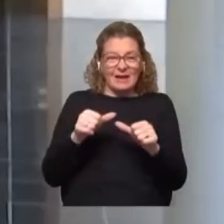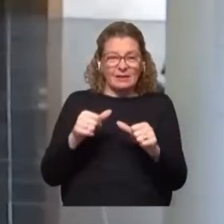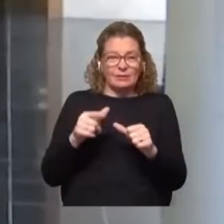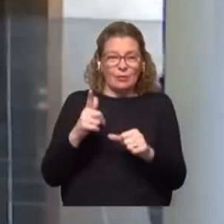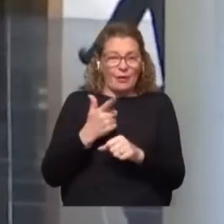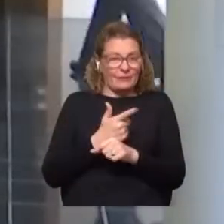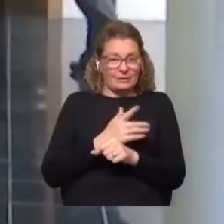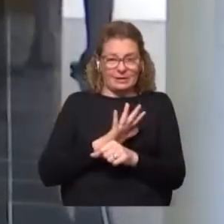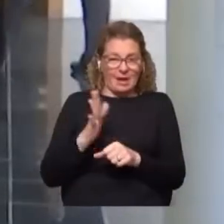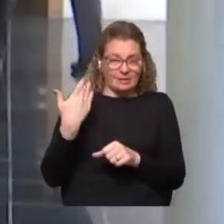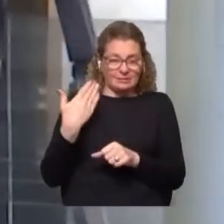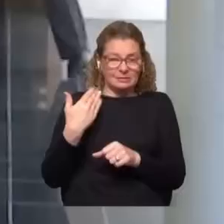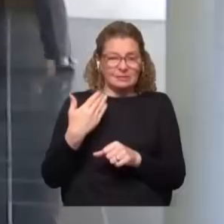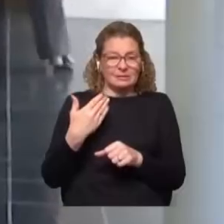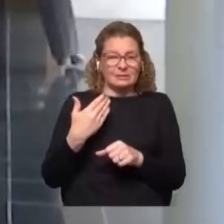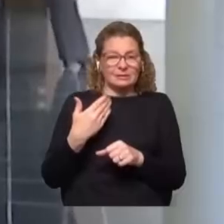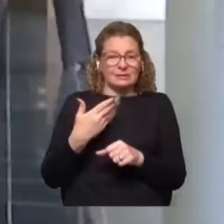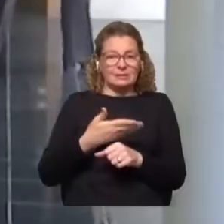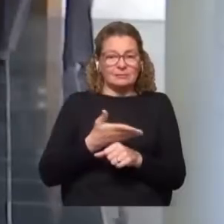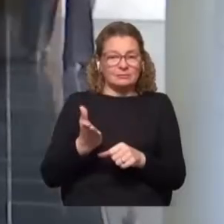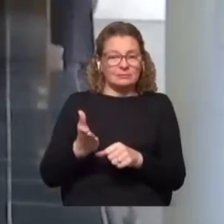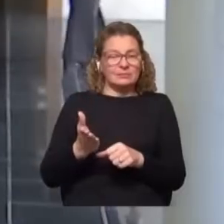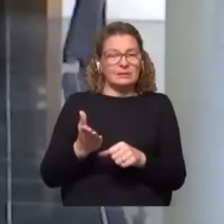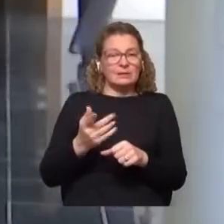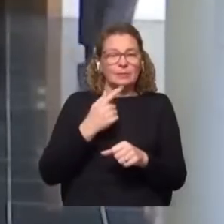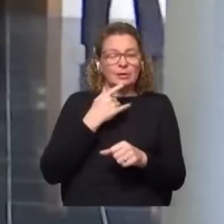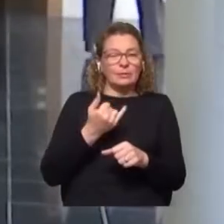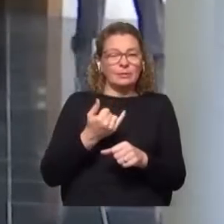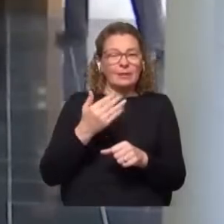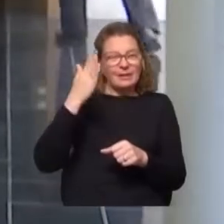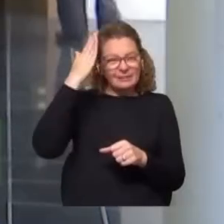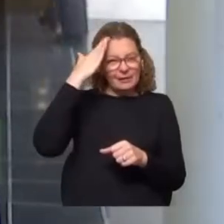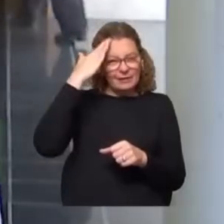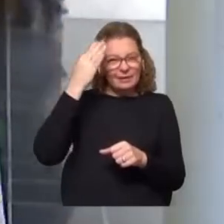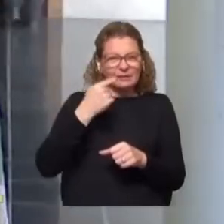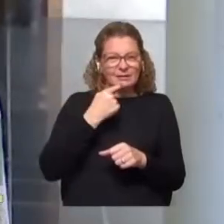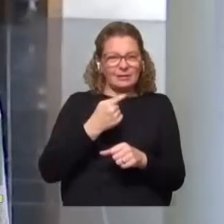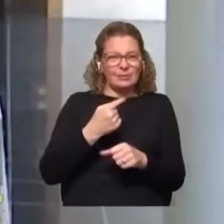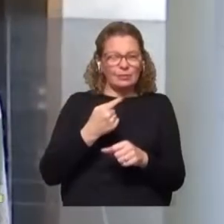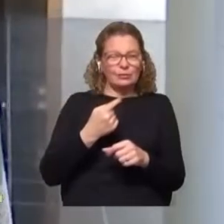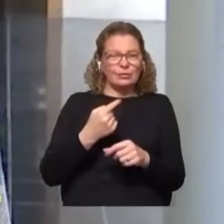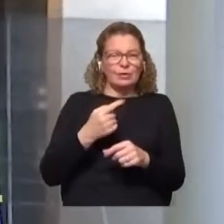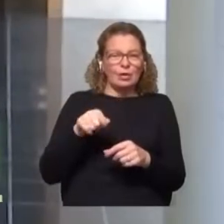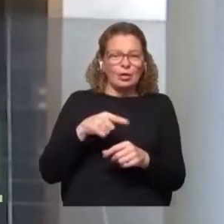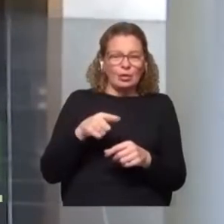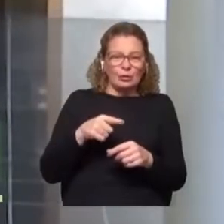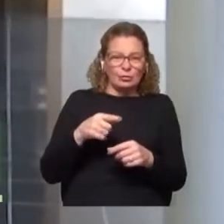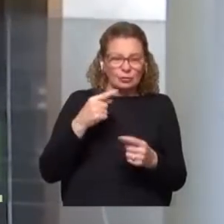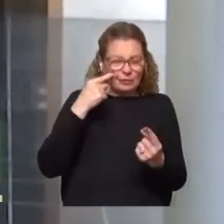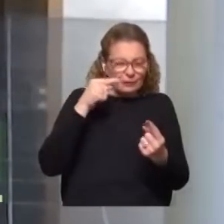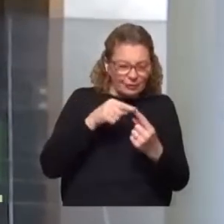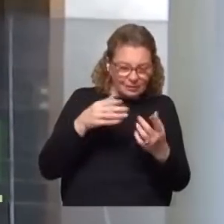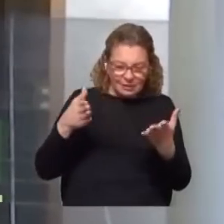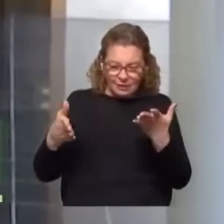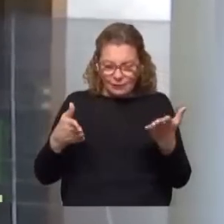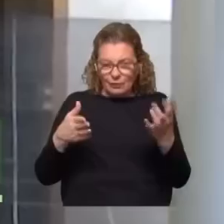que no teníamos este para para saber digamos En dónde tenemos que poner el acento